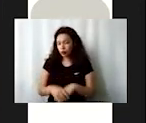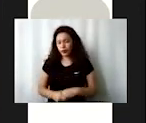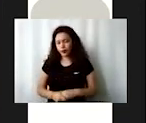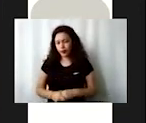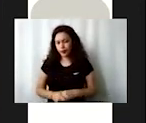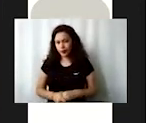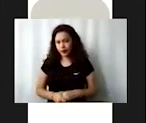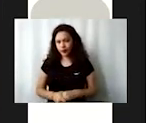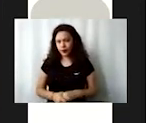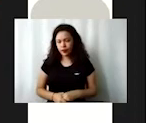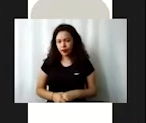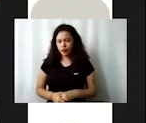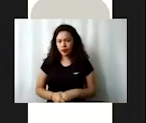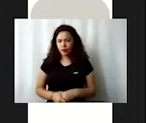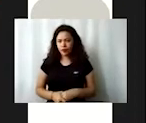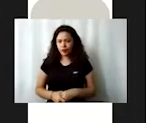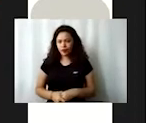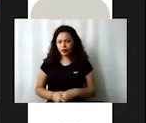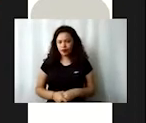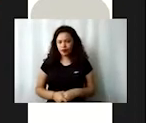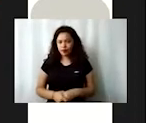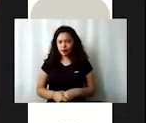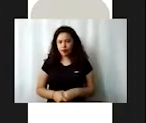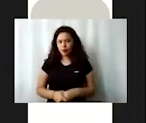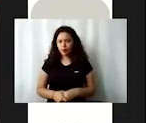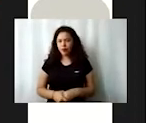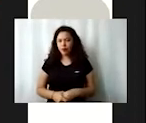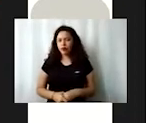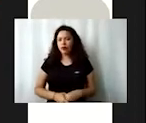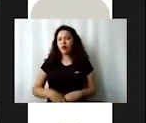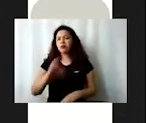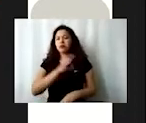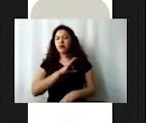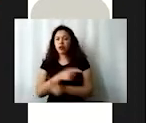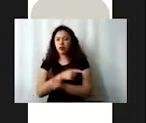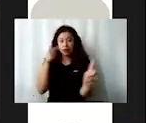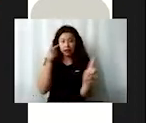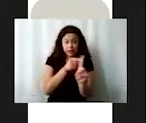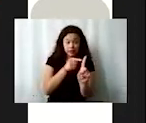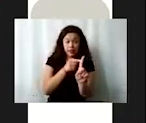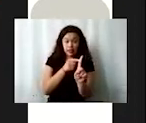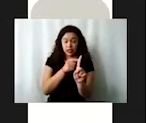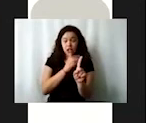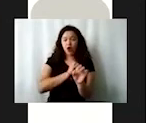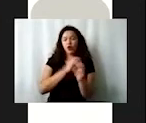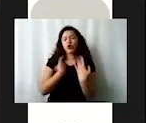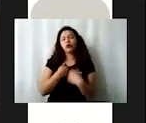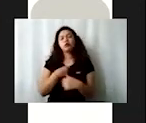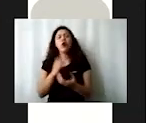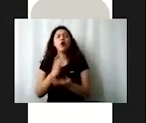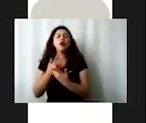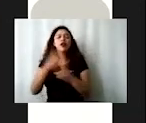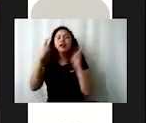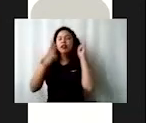por supuesto, actividad de observación. Puede ser indirecta o directamente de los trabajos que